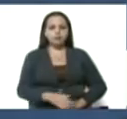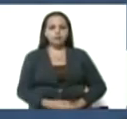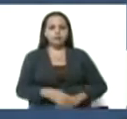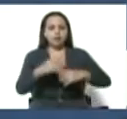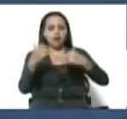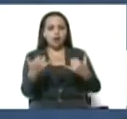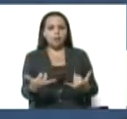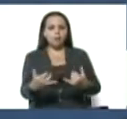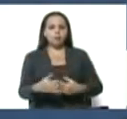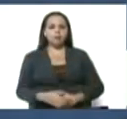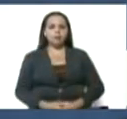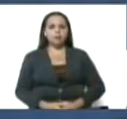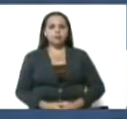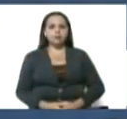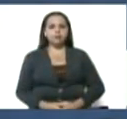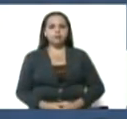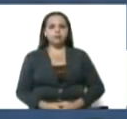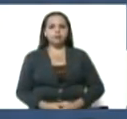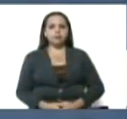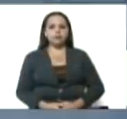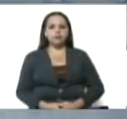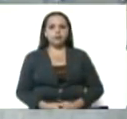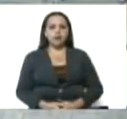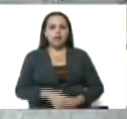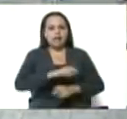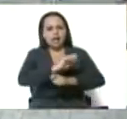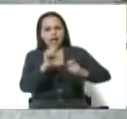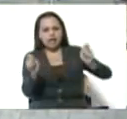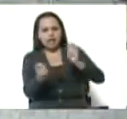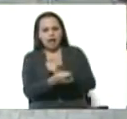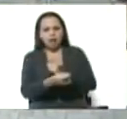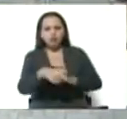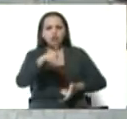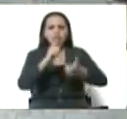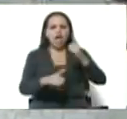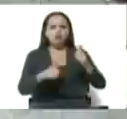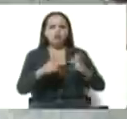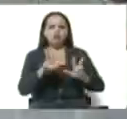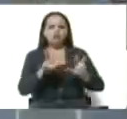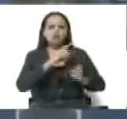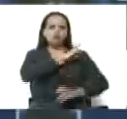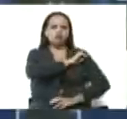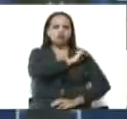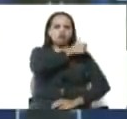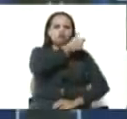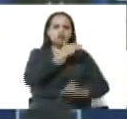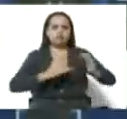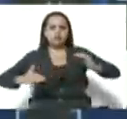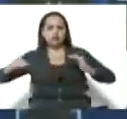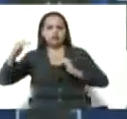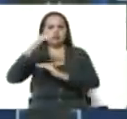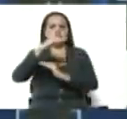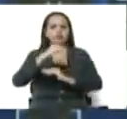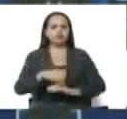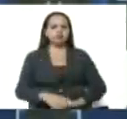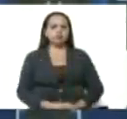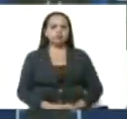ahora la renovación parcial de nuestros mandos militares al más alto nivel